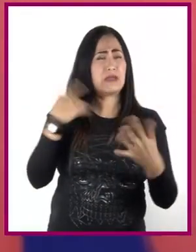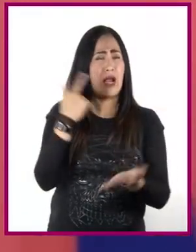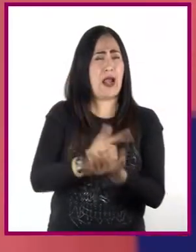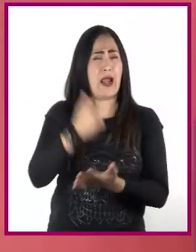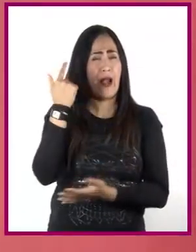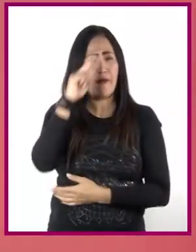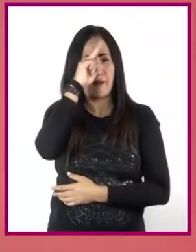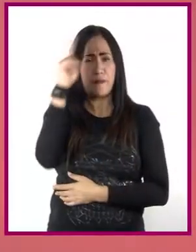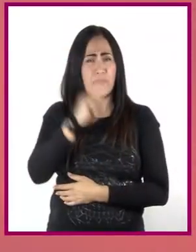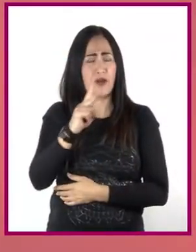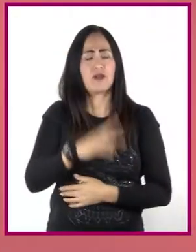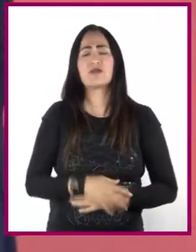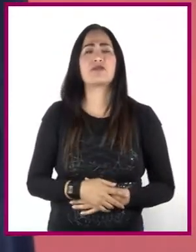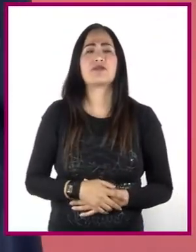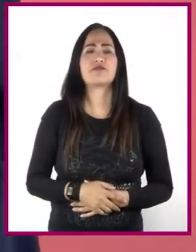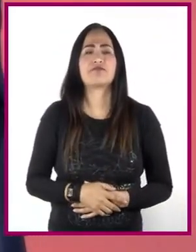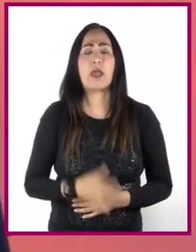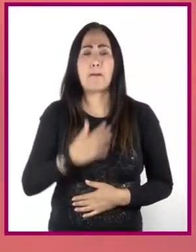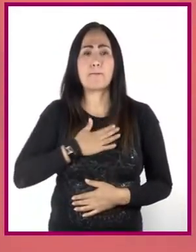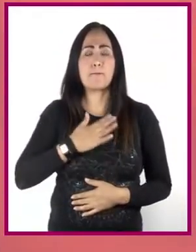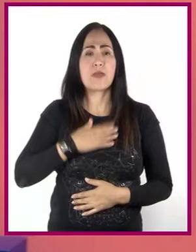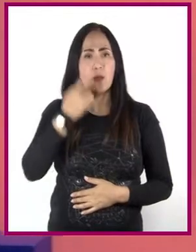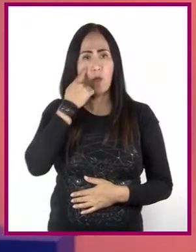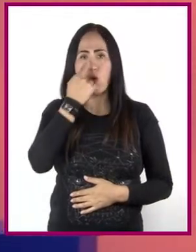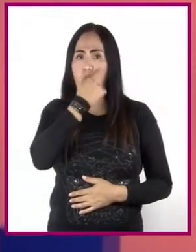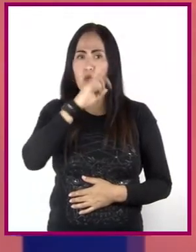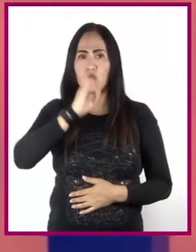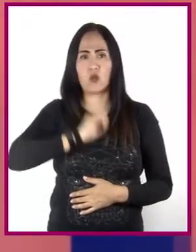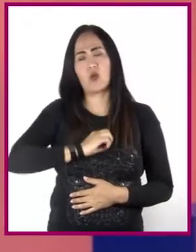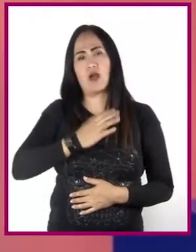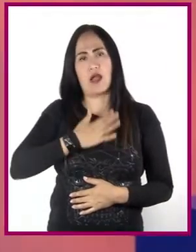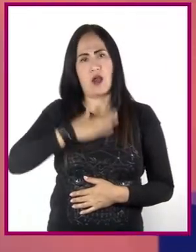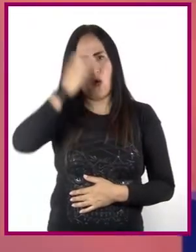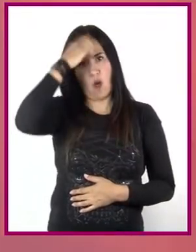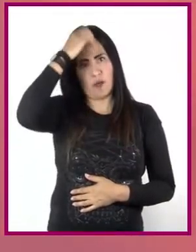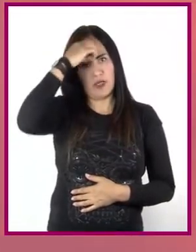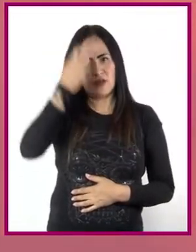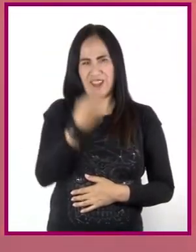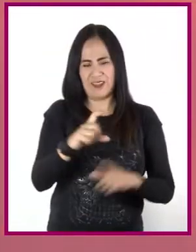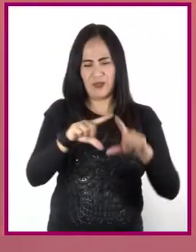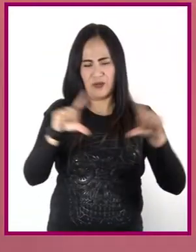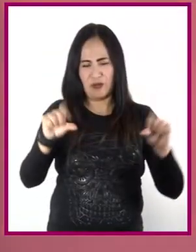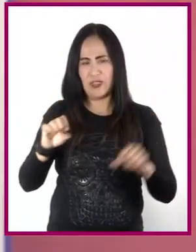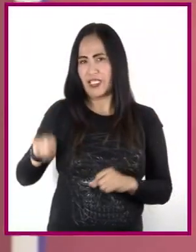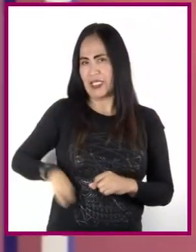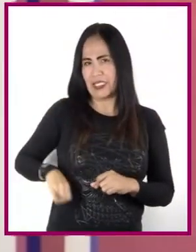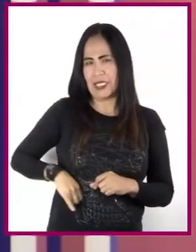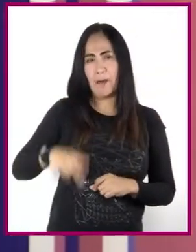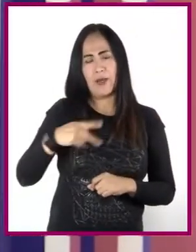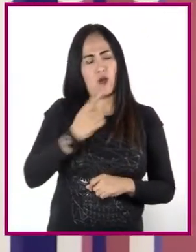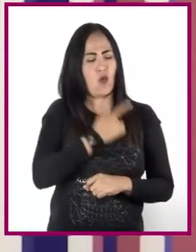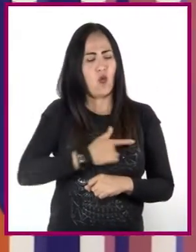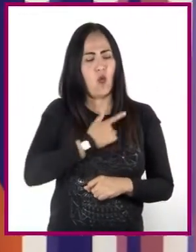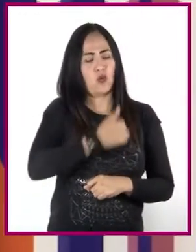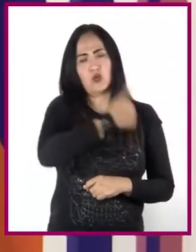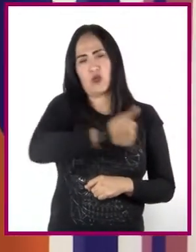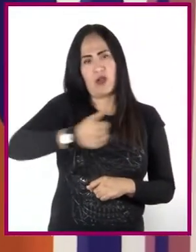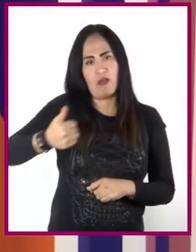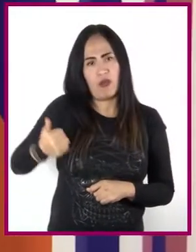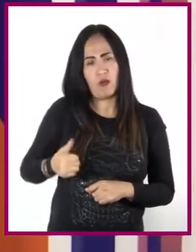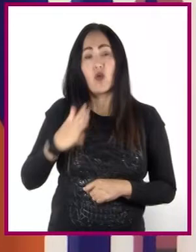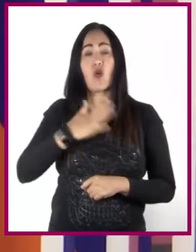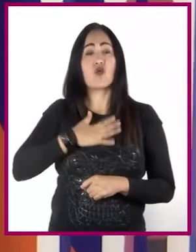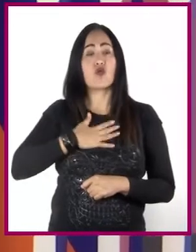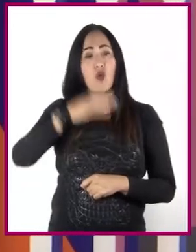mi punto de vista, se trata de un texto muy interesante, aunque claro, en gustos se rompen géneros.